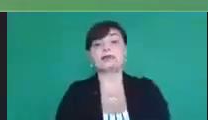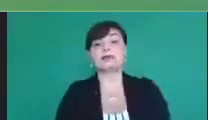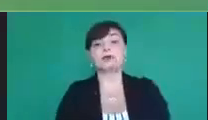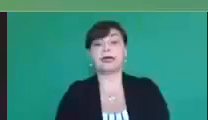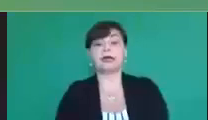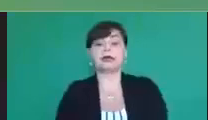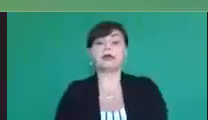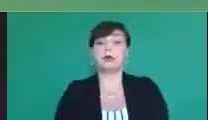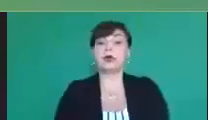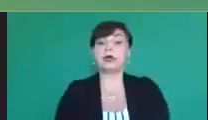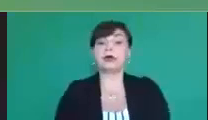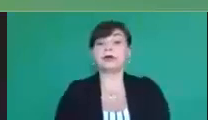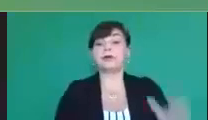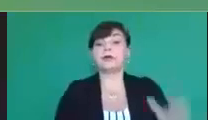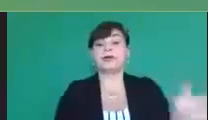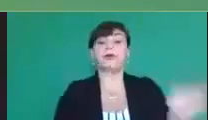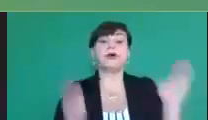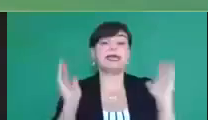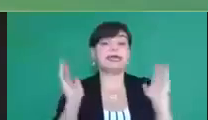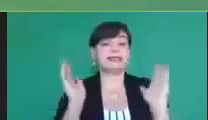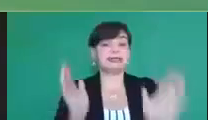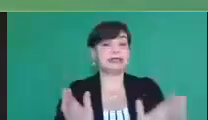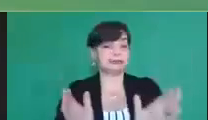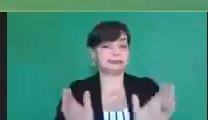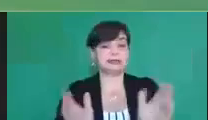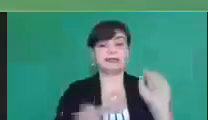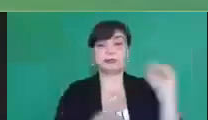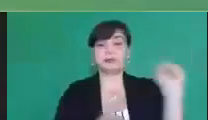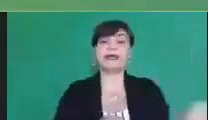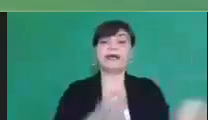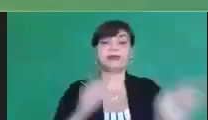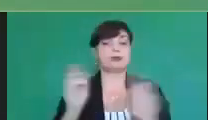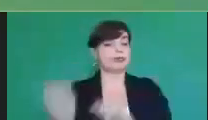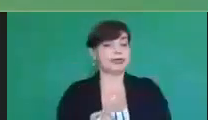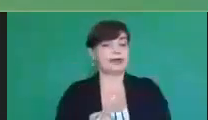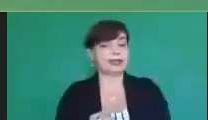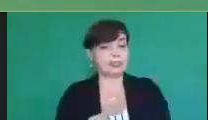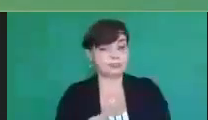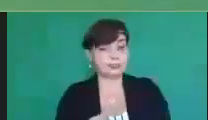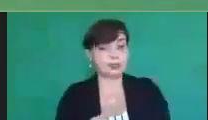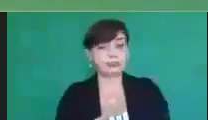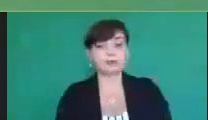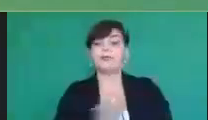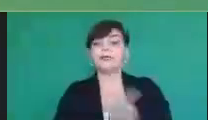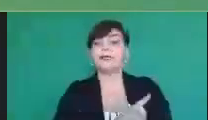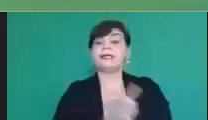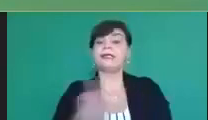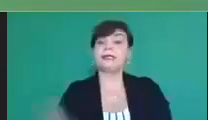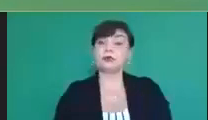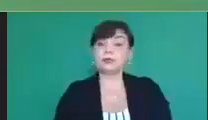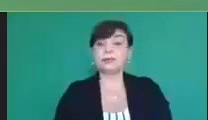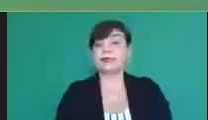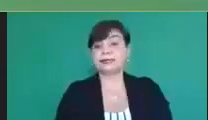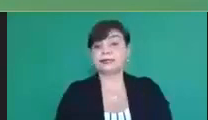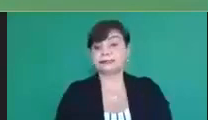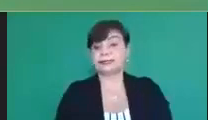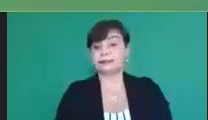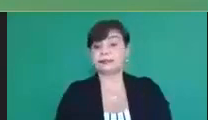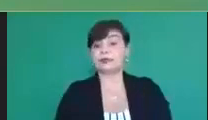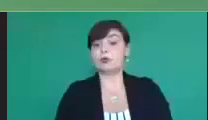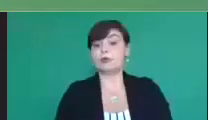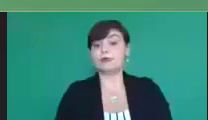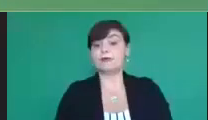figura de proveedor. Pero en este lapso de tiempo del 14 al 18, ninguna planta